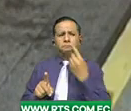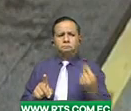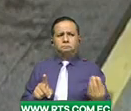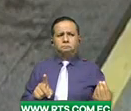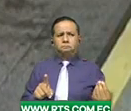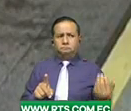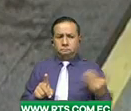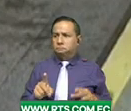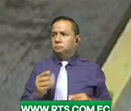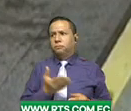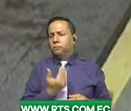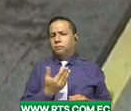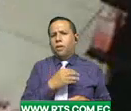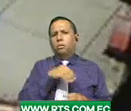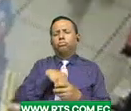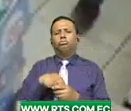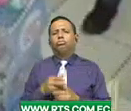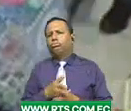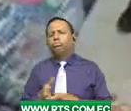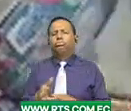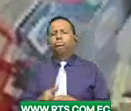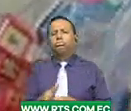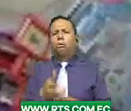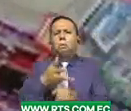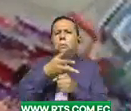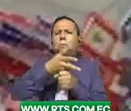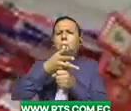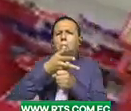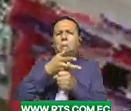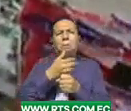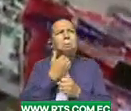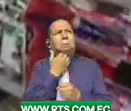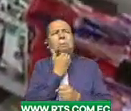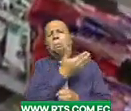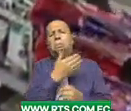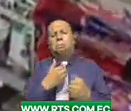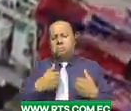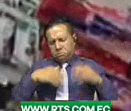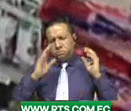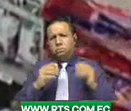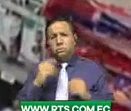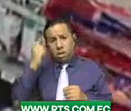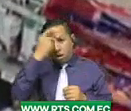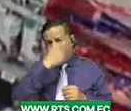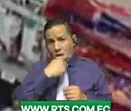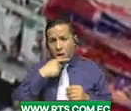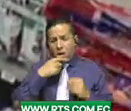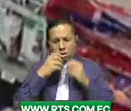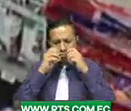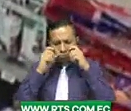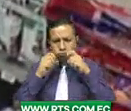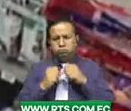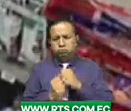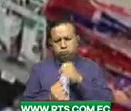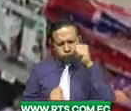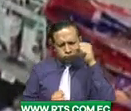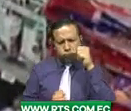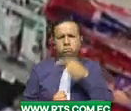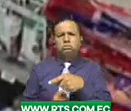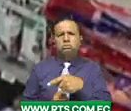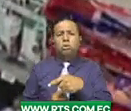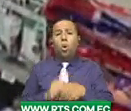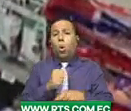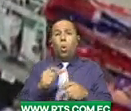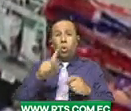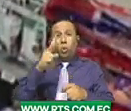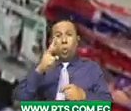de un minuto. A los pillos, las cámaras, poco, nada les importó. Uno tenía el rostro totalmente descubierto, los otros dos llevaban